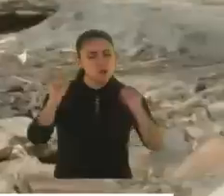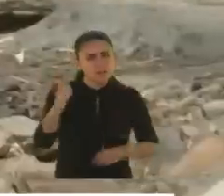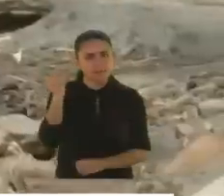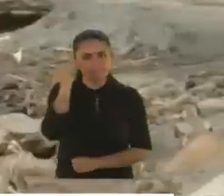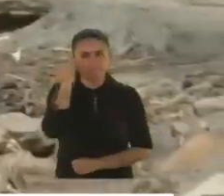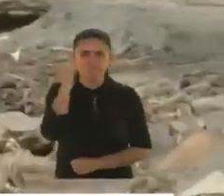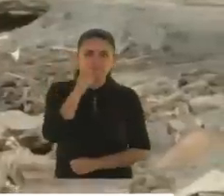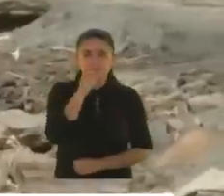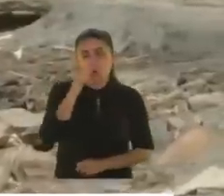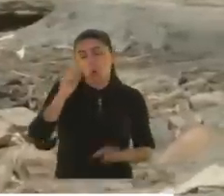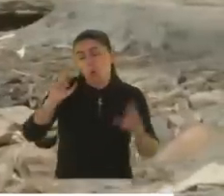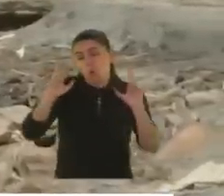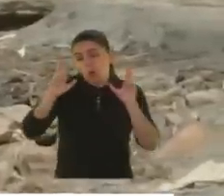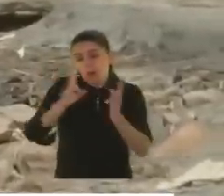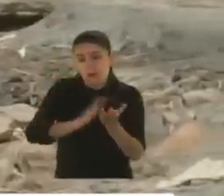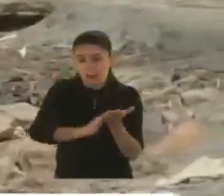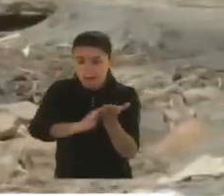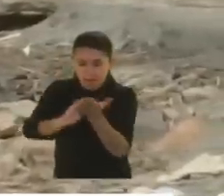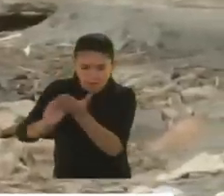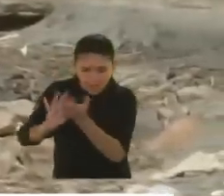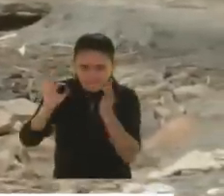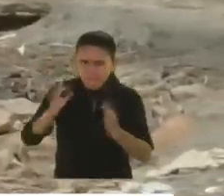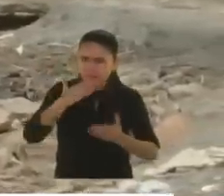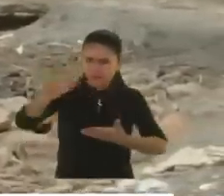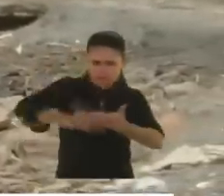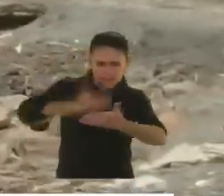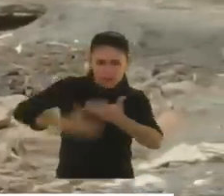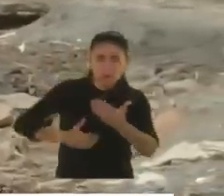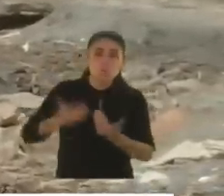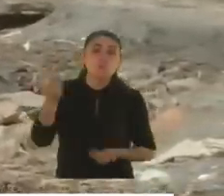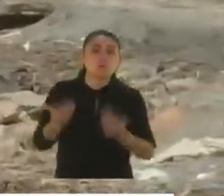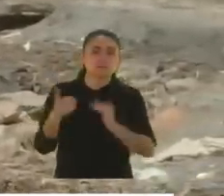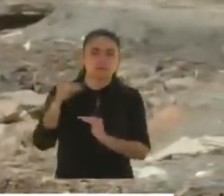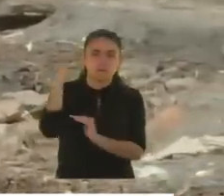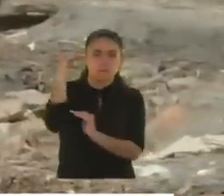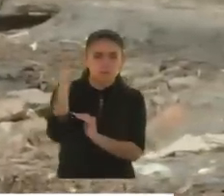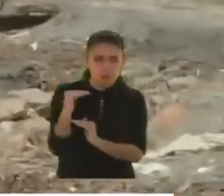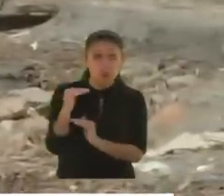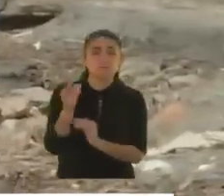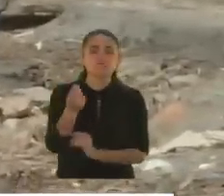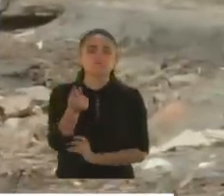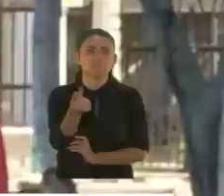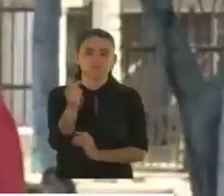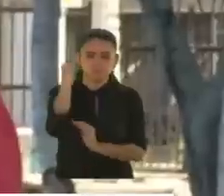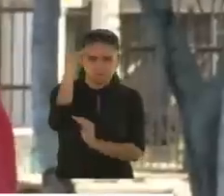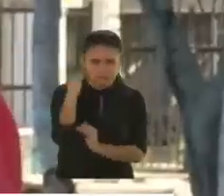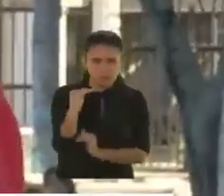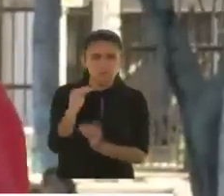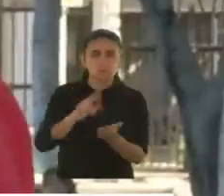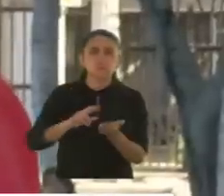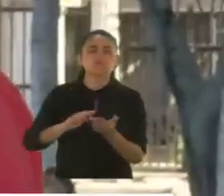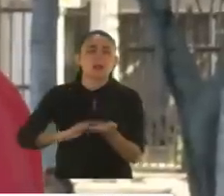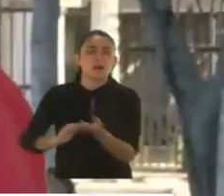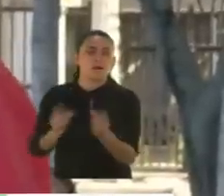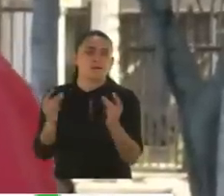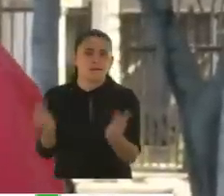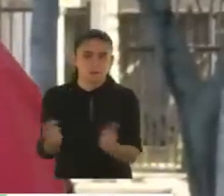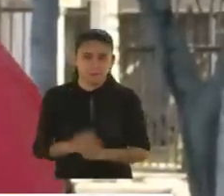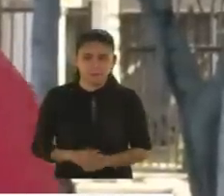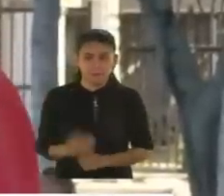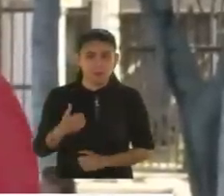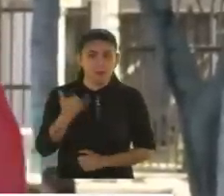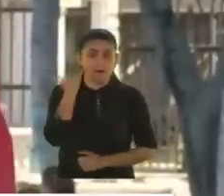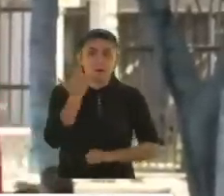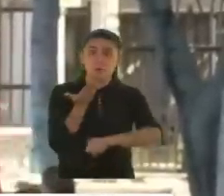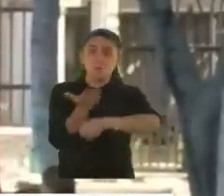y resultar efectivo, podría ser más económico y rápida la solución. El plan piloto se debe hacer. El plan piloto